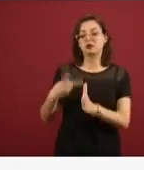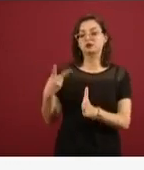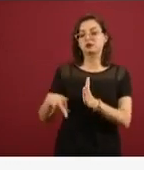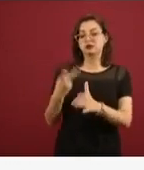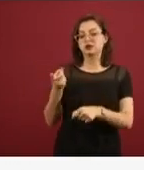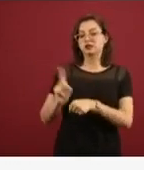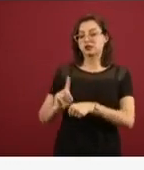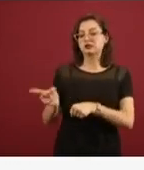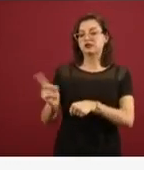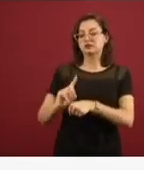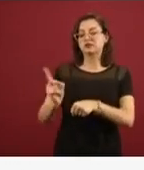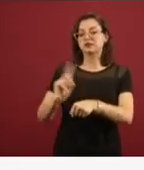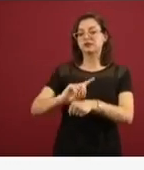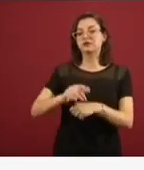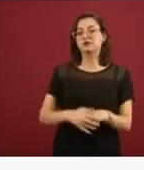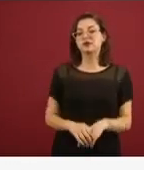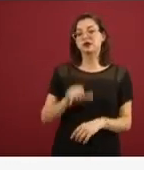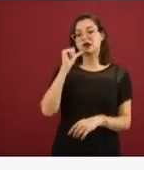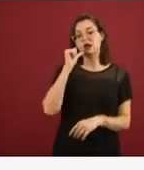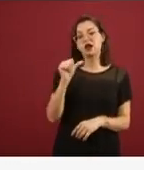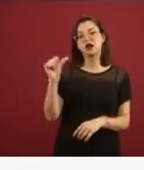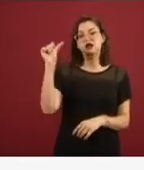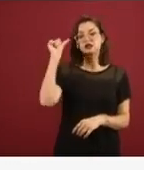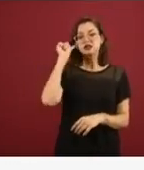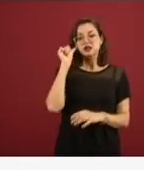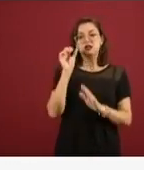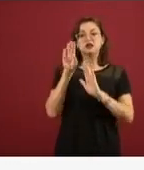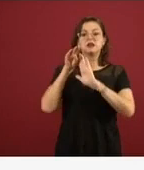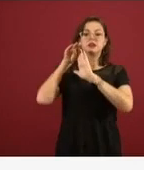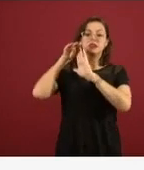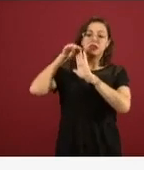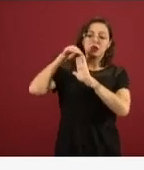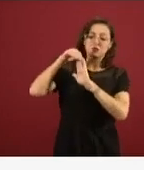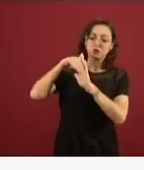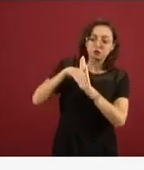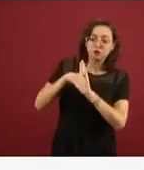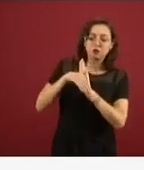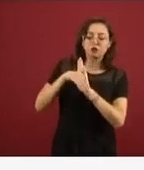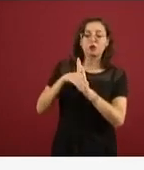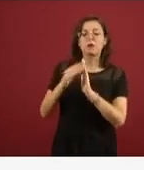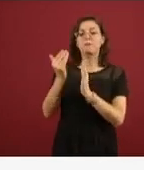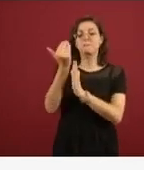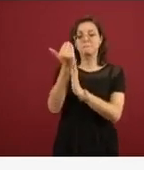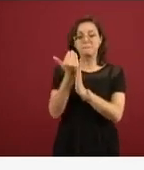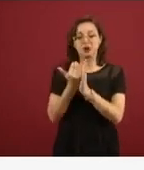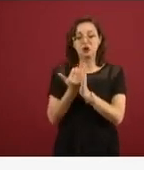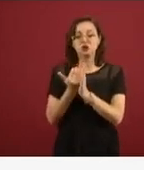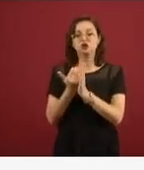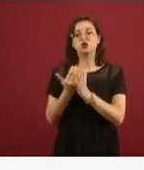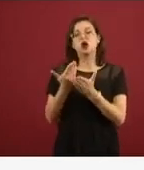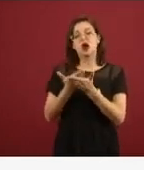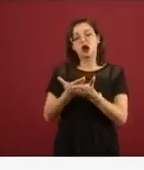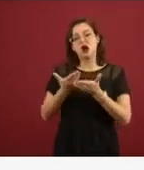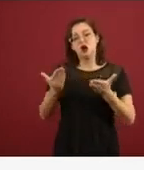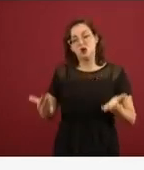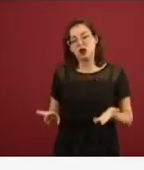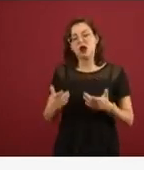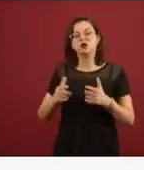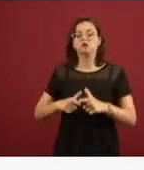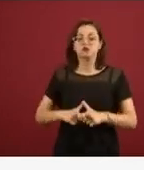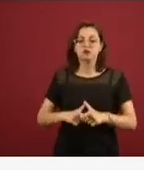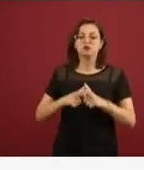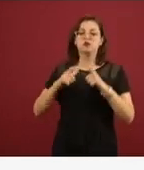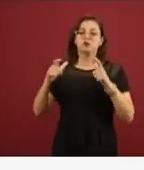presentado. Si veíamos, ayer decíamos que había como un ligero decremento en los últimos días, bueno, vuelve nuevamente a tomar